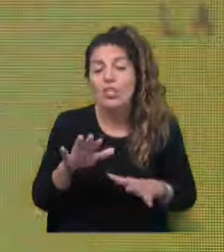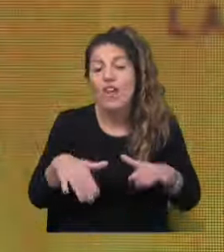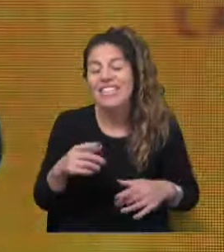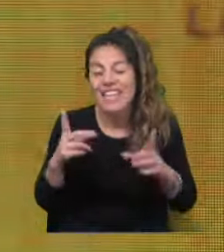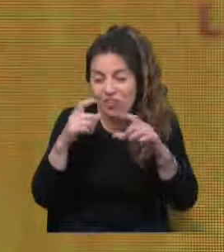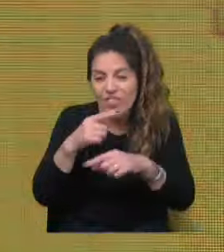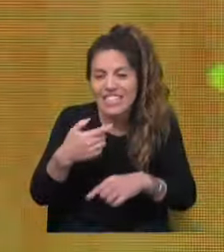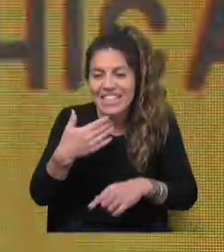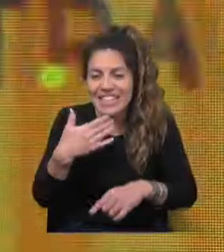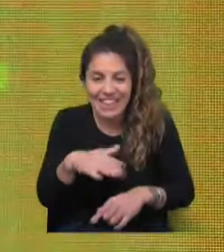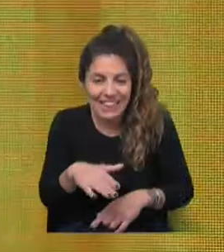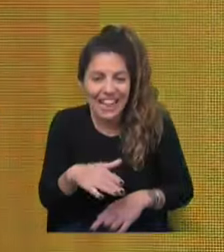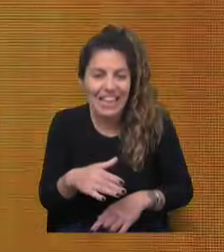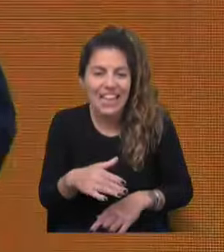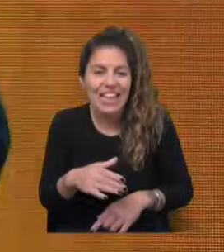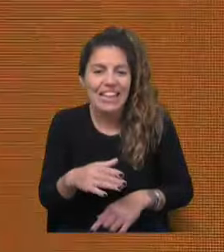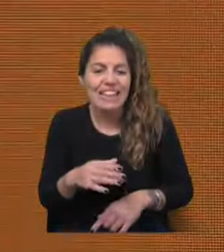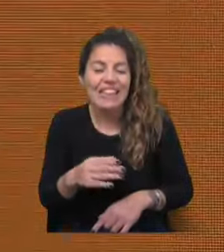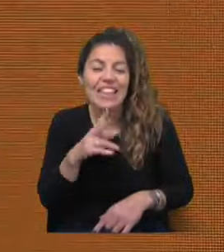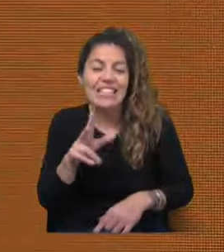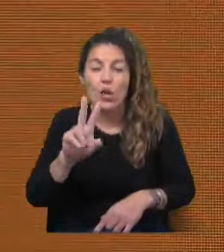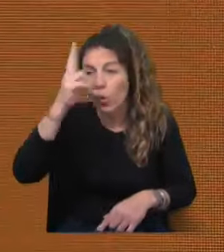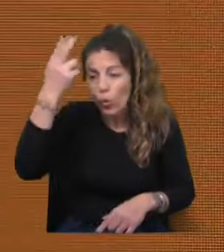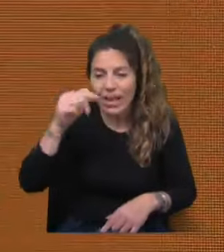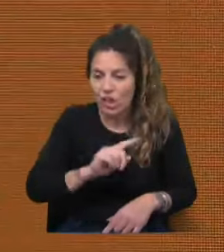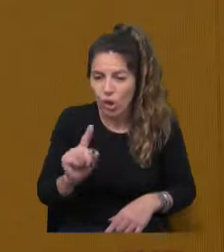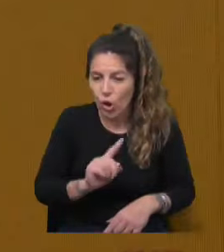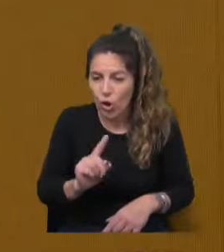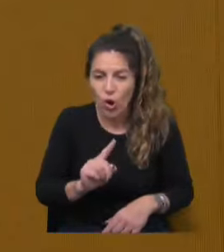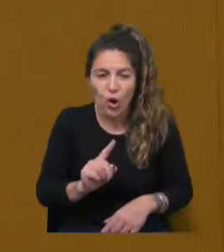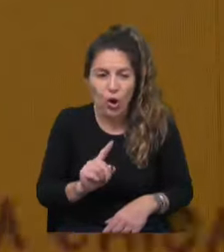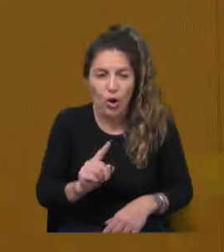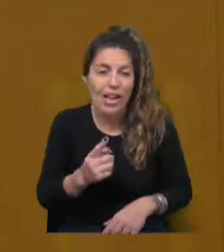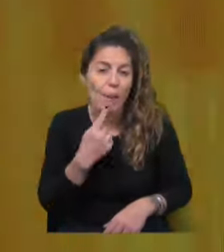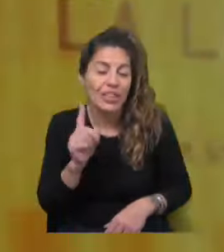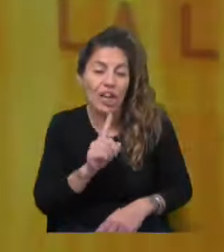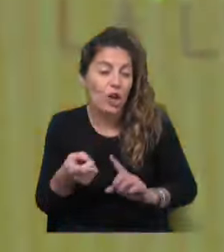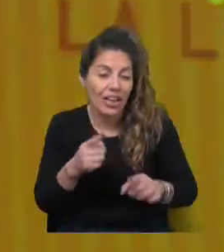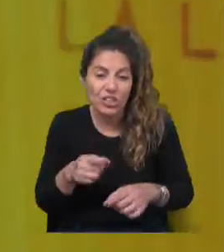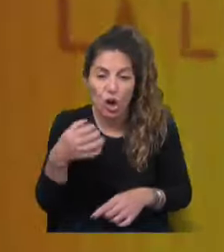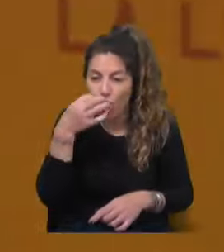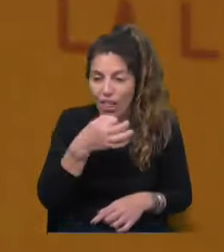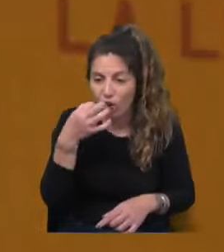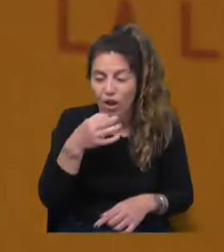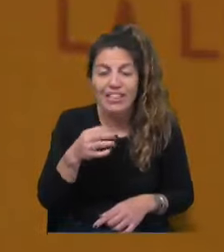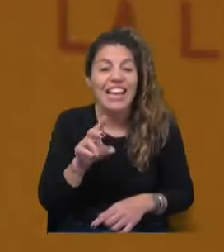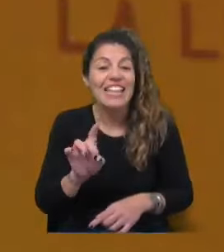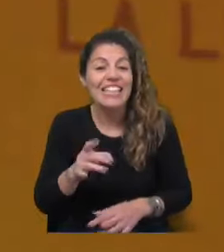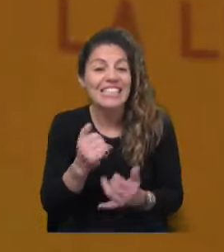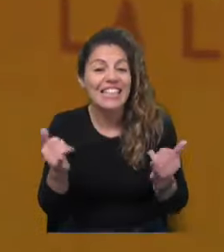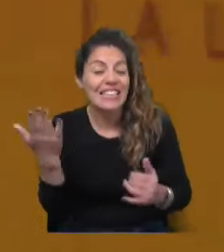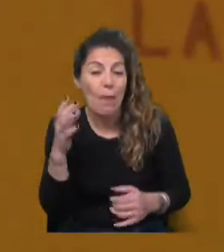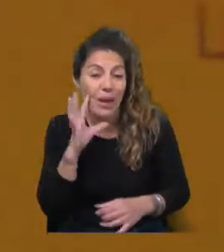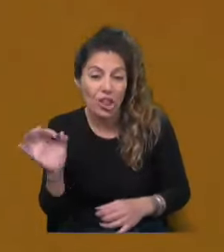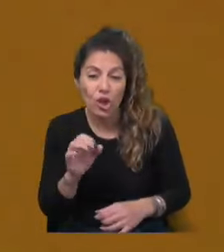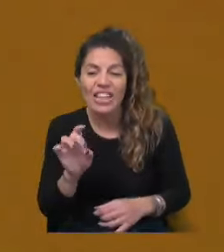ese reflejo tan uruguayo de decir, no, acá en Uruguay no pasa, acá, bueno, la política no tiene que ver con el narcotráfico. Hace